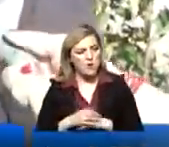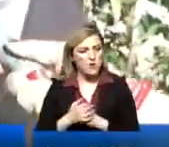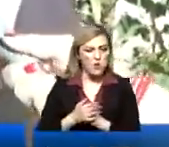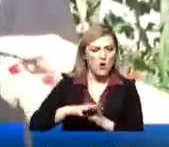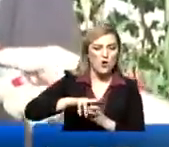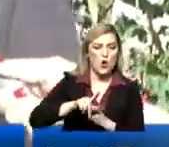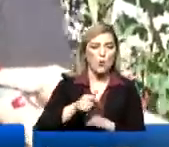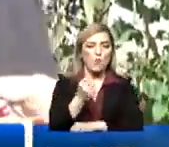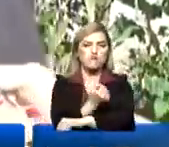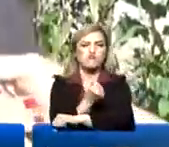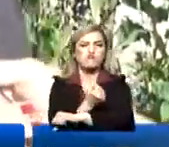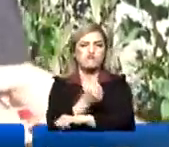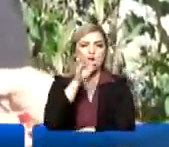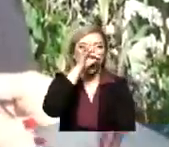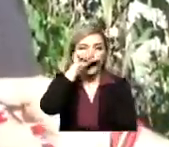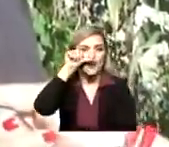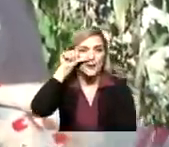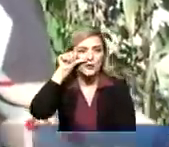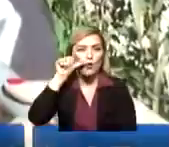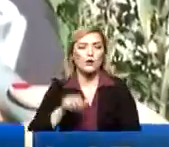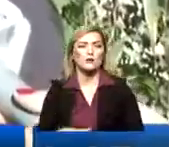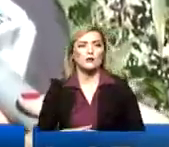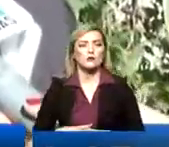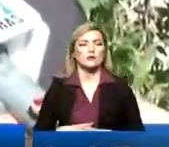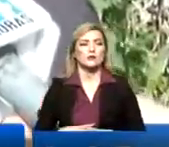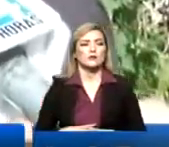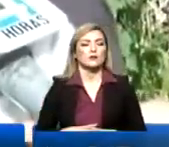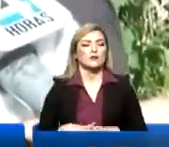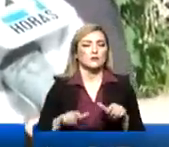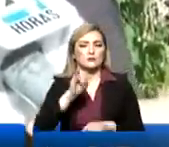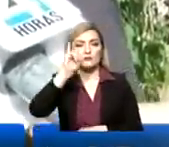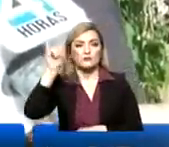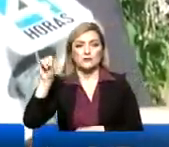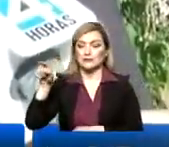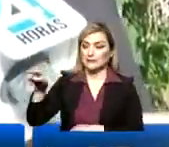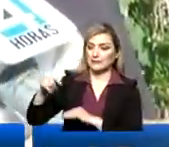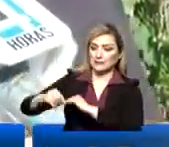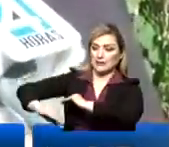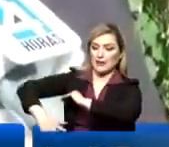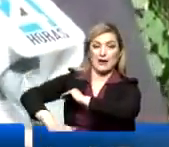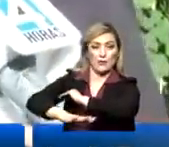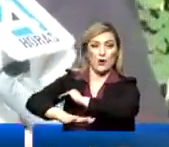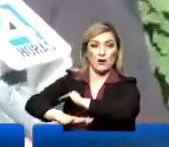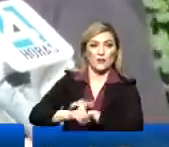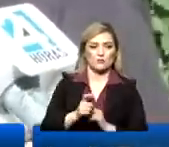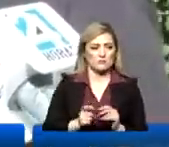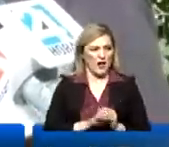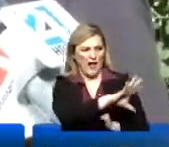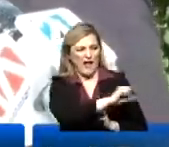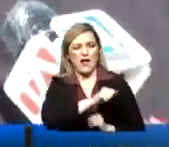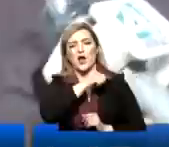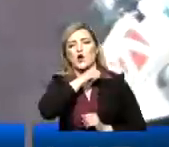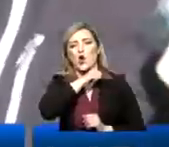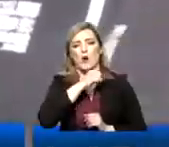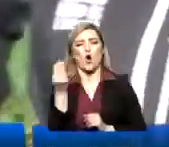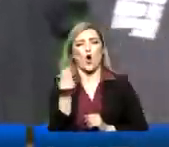a drogarse aquí en el sector. Como ustedes pueden ver acá al lado izquierdo tenemos una quebrada. Al momento que ellos roban o asaltan a